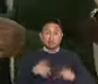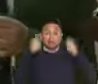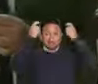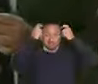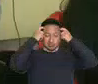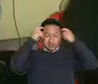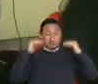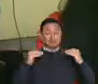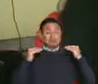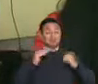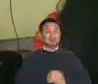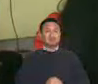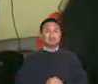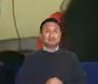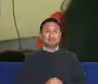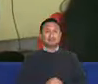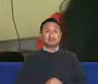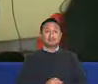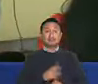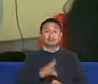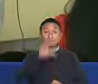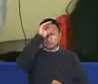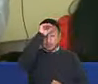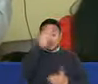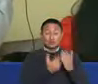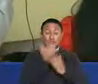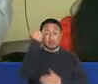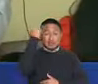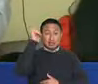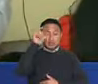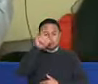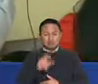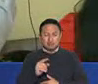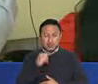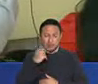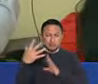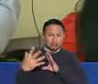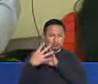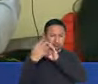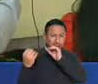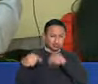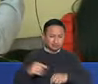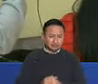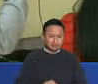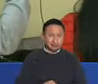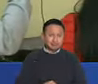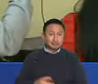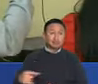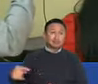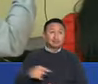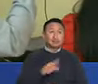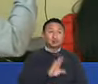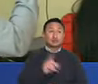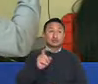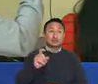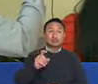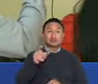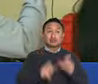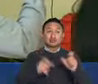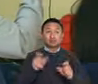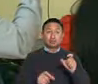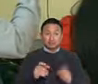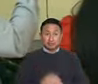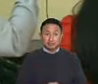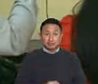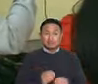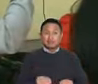con honores. Han aprendido a innovar, han aprendido a entender al cliente, han aprendido a generar y mejorar alrededor de la necesidad del cliente